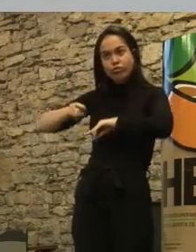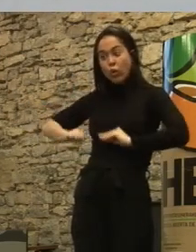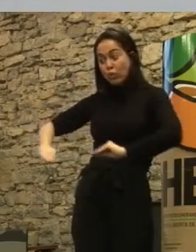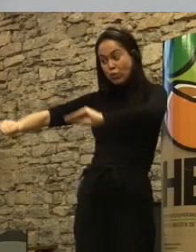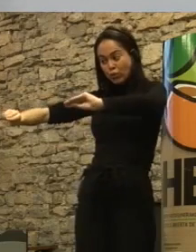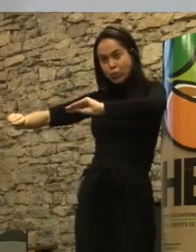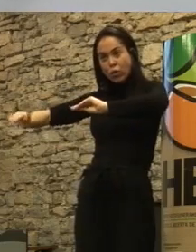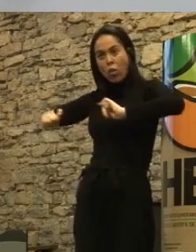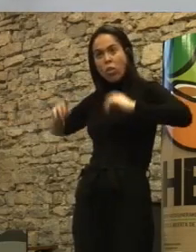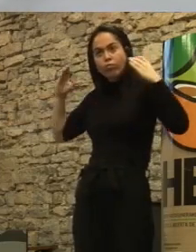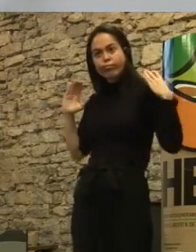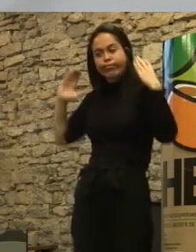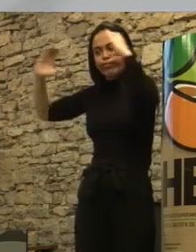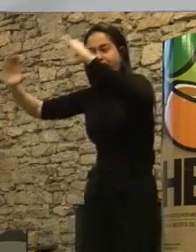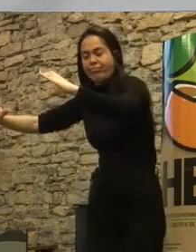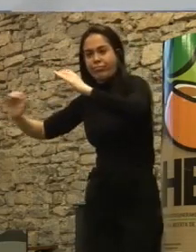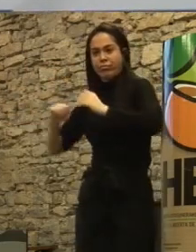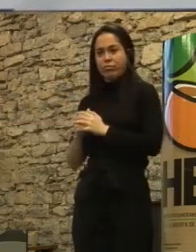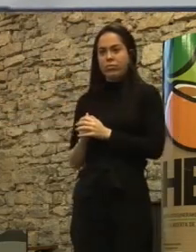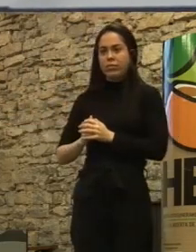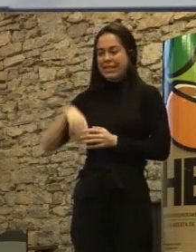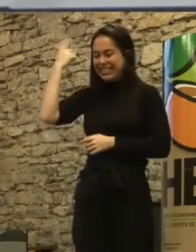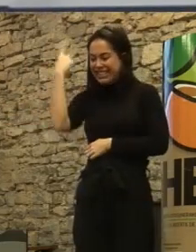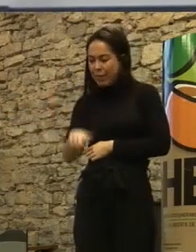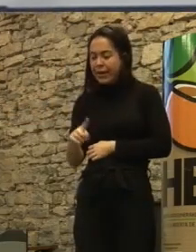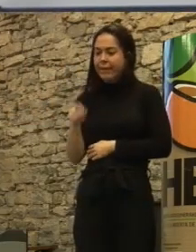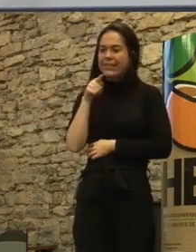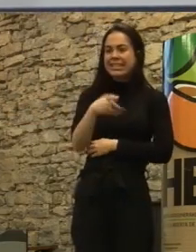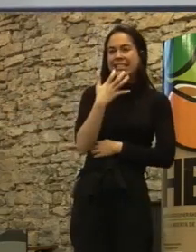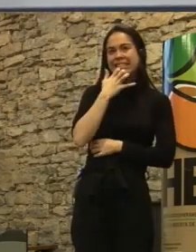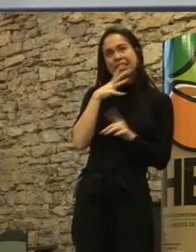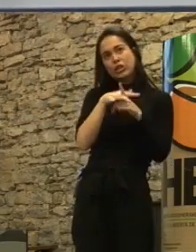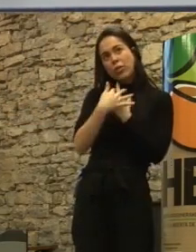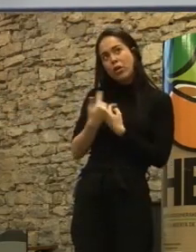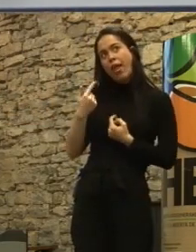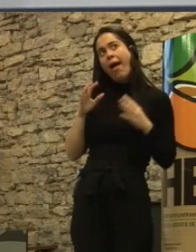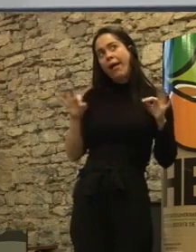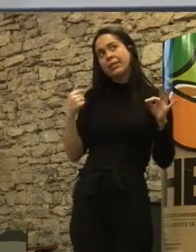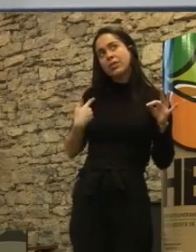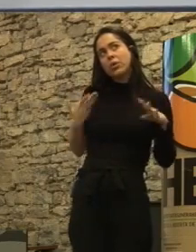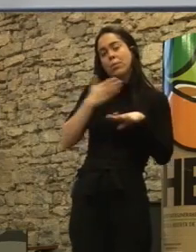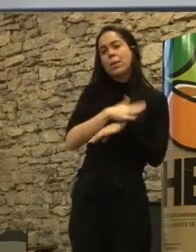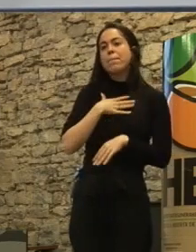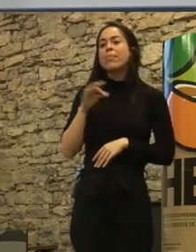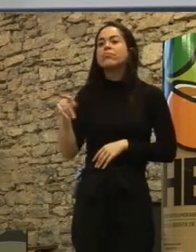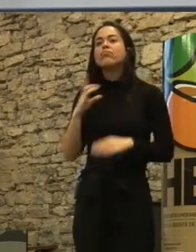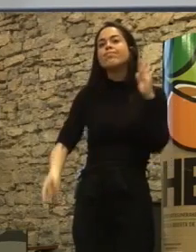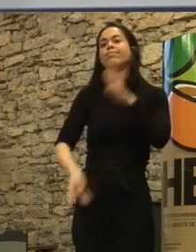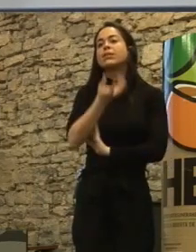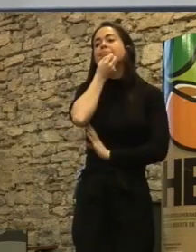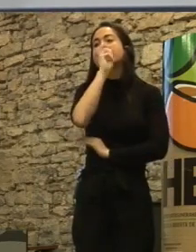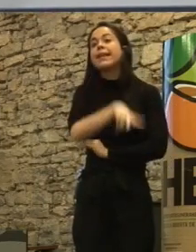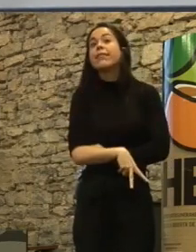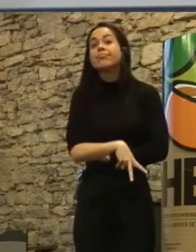hacer en cada caso, de cuándo ir a cada casa. Y era un chico, hijo de una enfermera, que había trabajado en un despacho